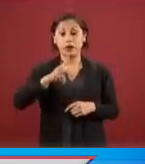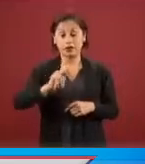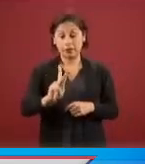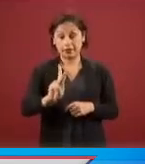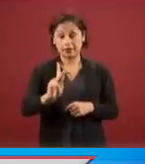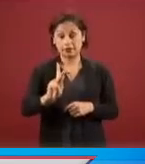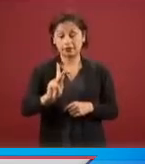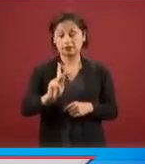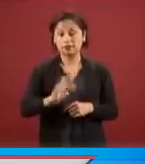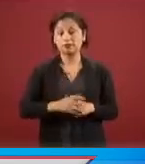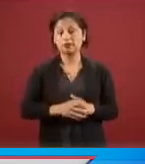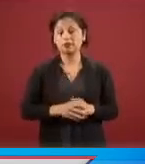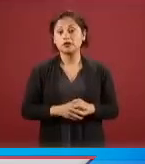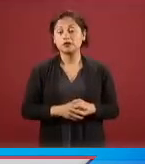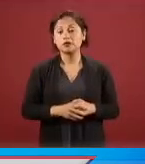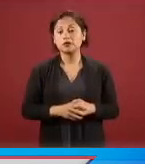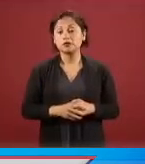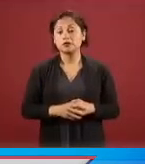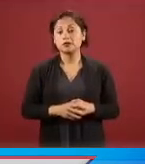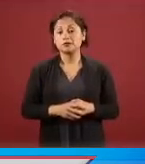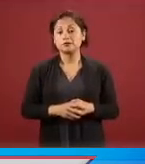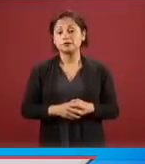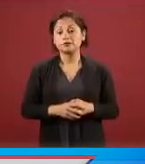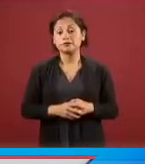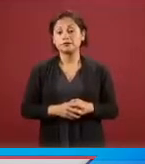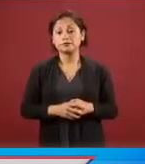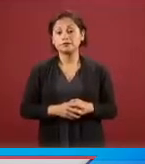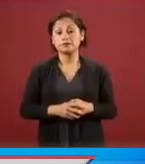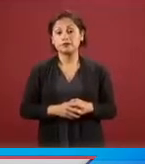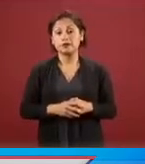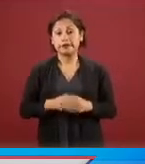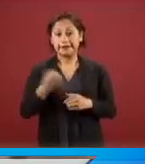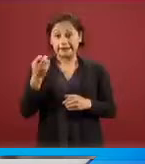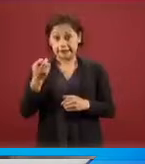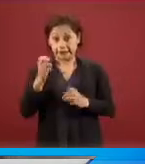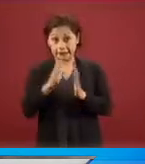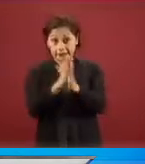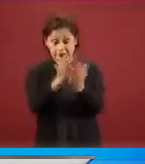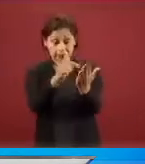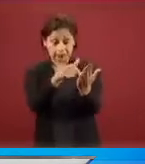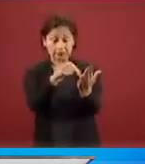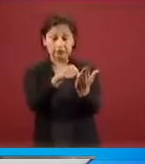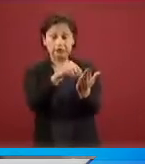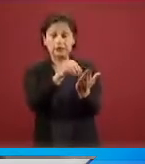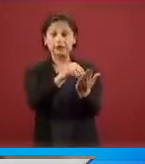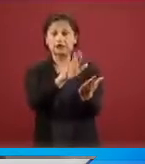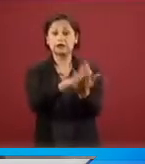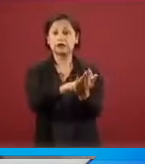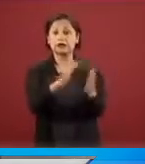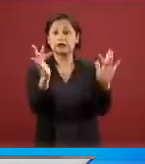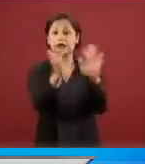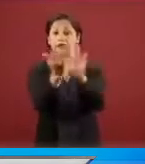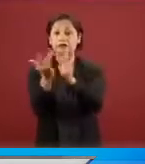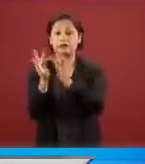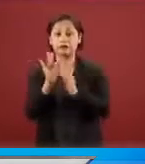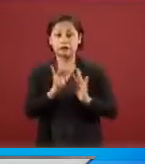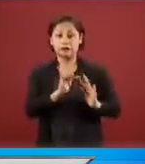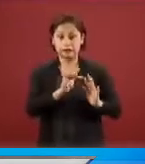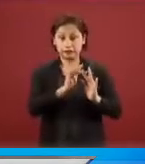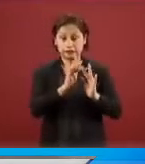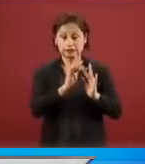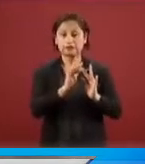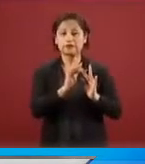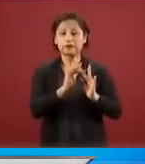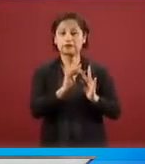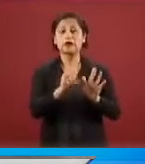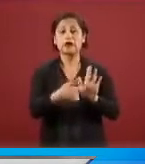y a las libertades e incluso violatorias a la soberanía del entonces personaje que usurpó la presidencia en México, Felipe Calderón Hinojosa. Su